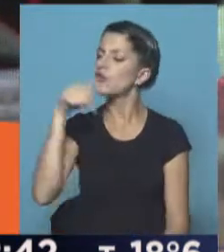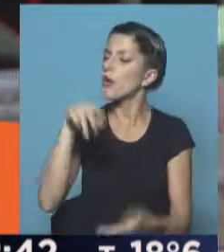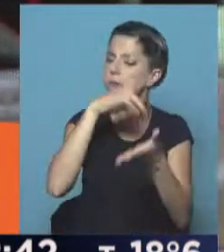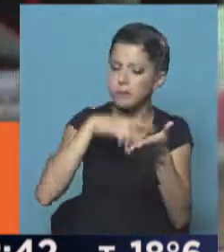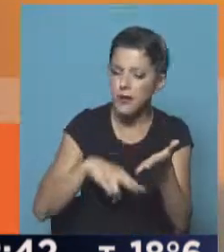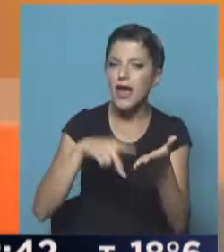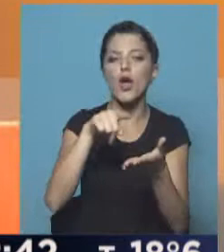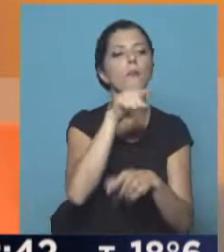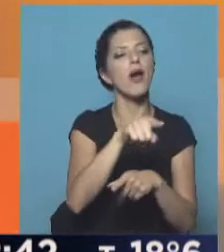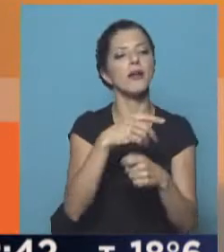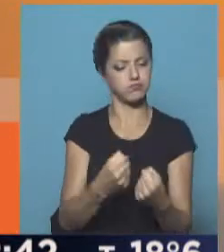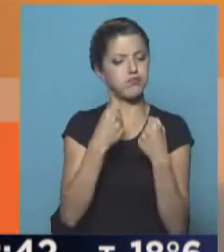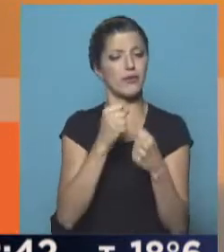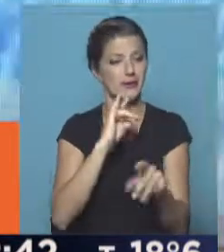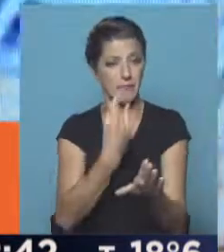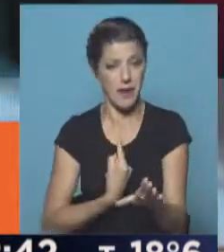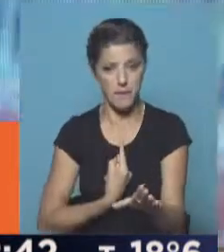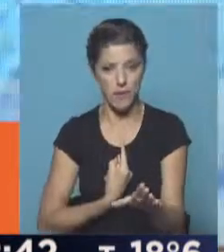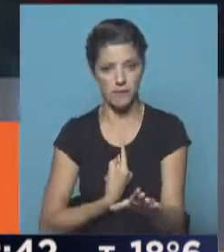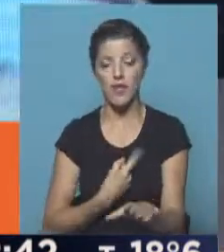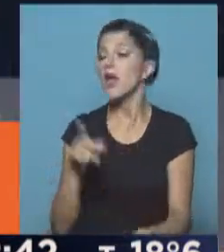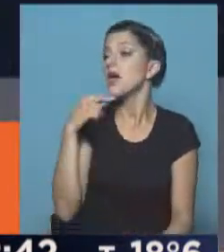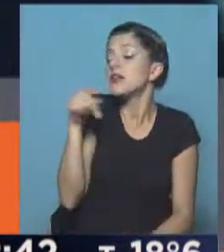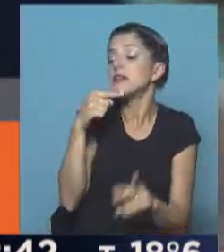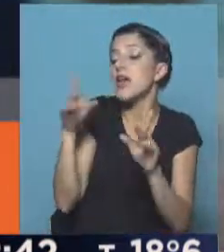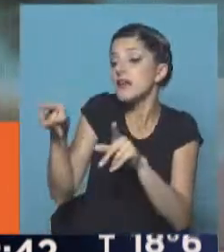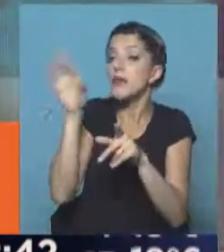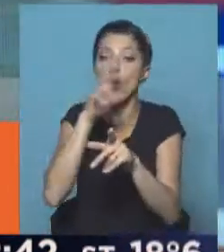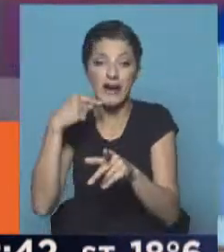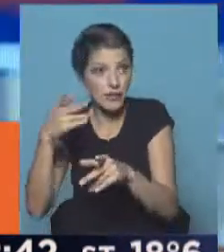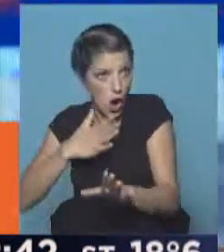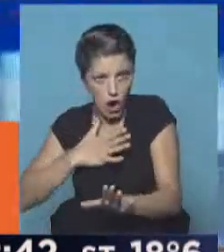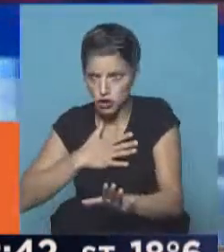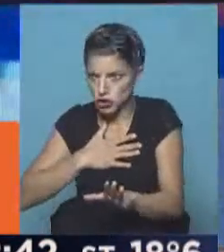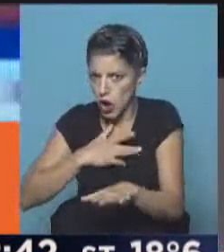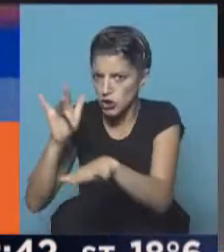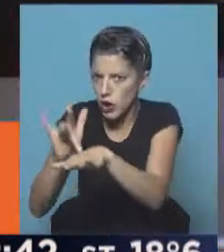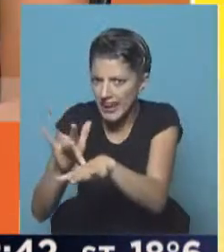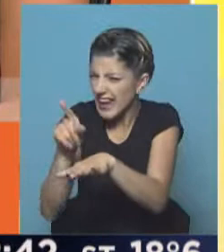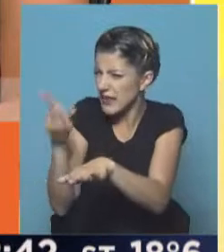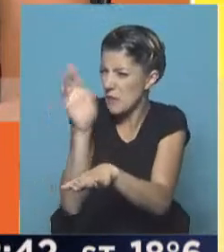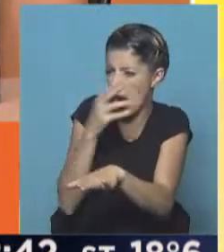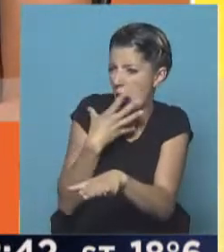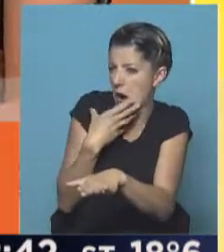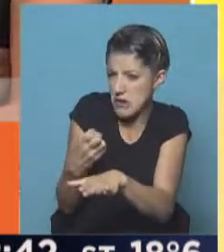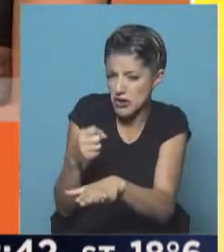se supera a sí mismo. Y entonces decía, esa mujer que dijo que yo la toqué en el avión, esa horrible mujer, nunca sería mi primera opción,